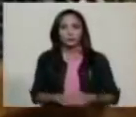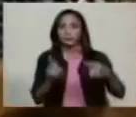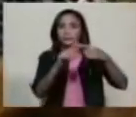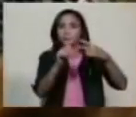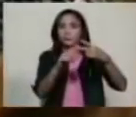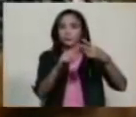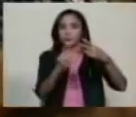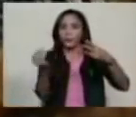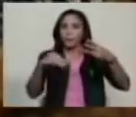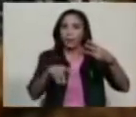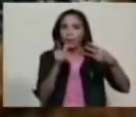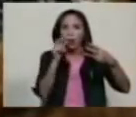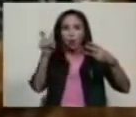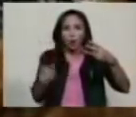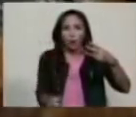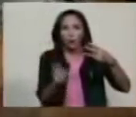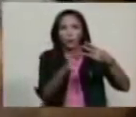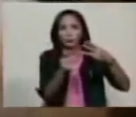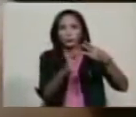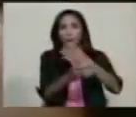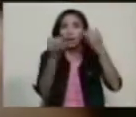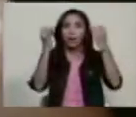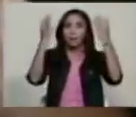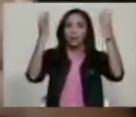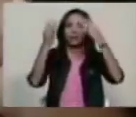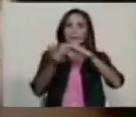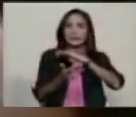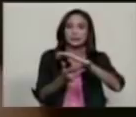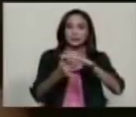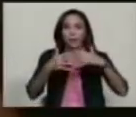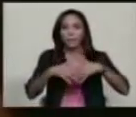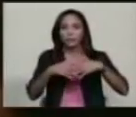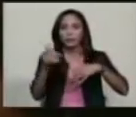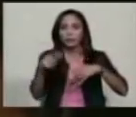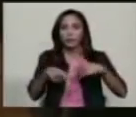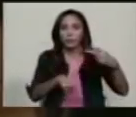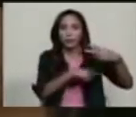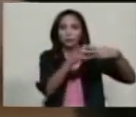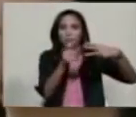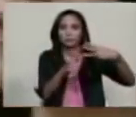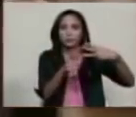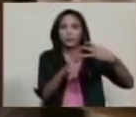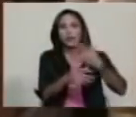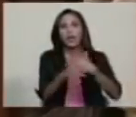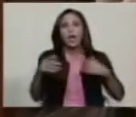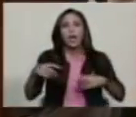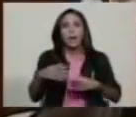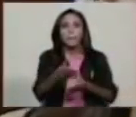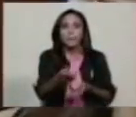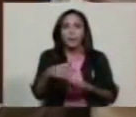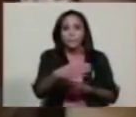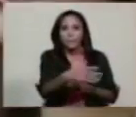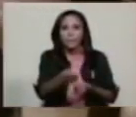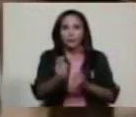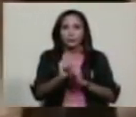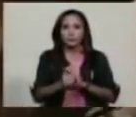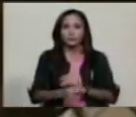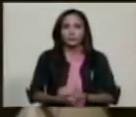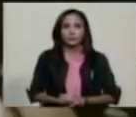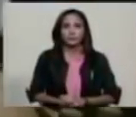Ricardo Martínez, por el sector de innovación industrial del sector pesquero.